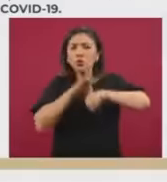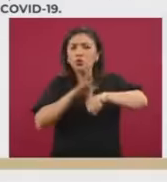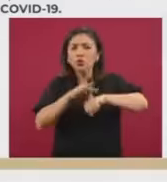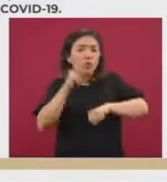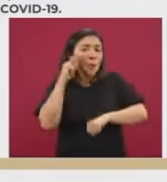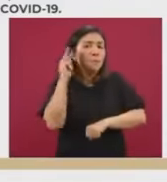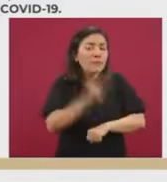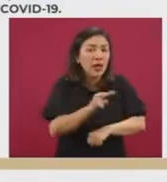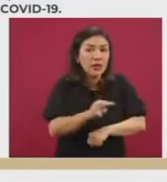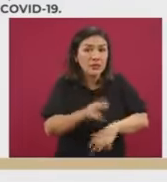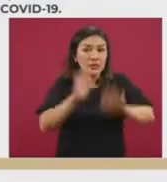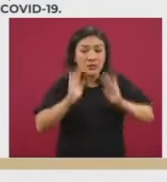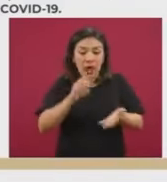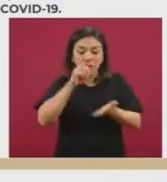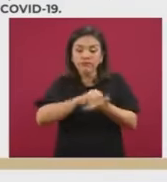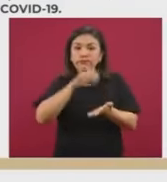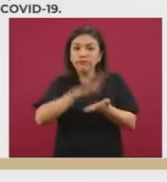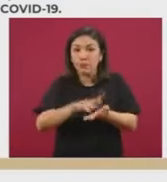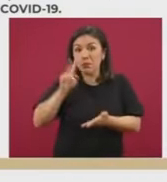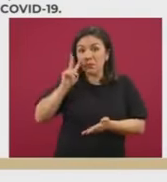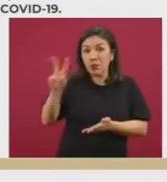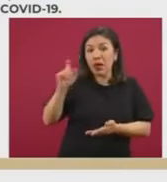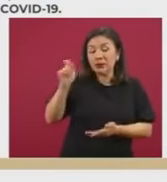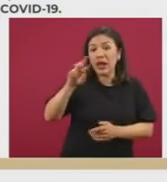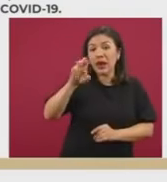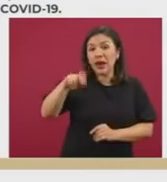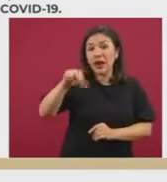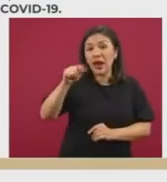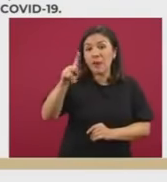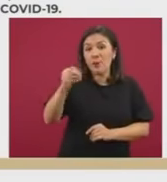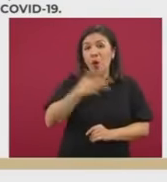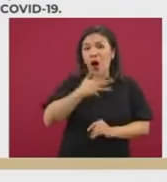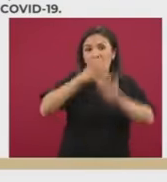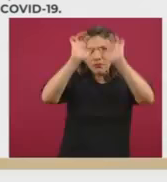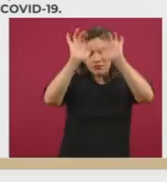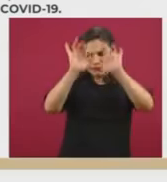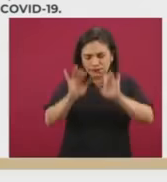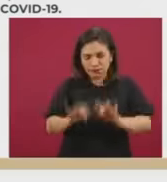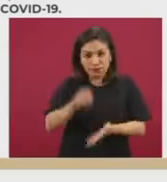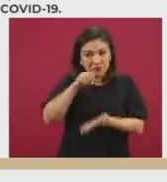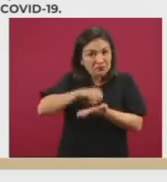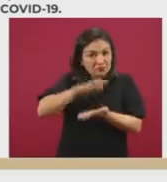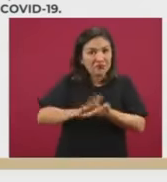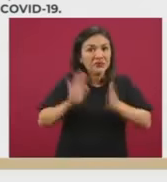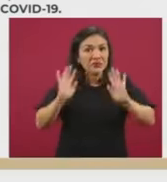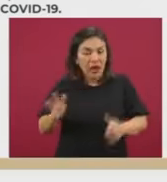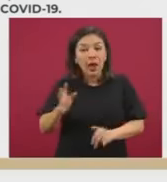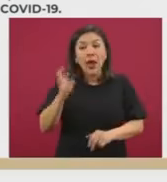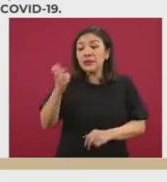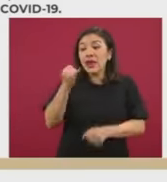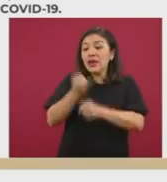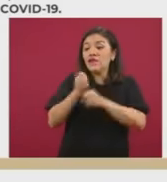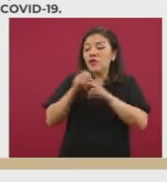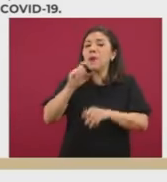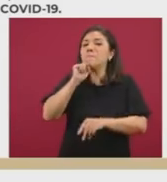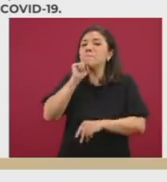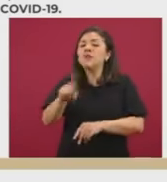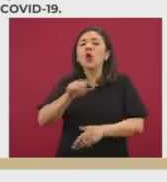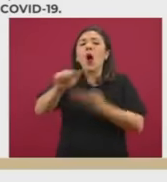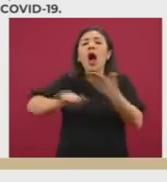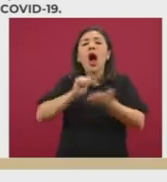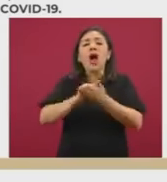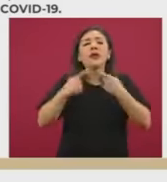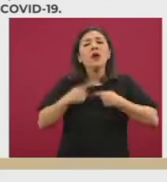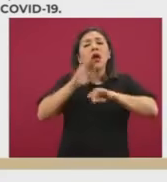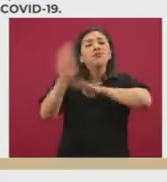son las defunciones que en este registro de RENAPO, la base de datos nacional del registro civil, que toma la información de las actas de